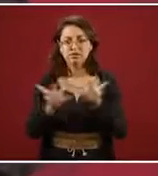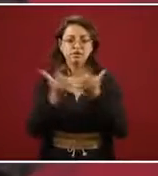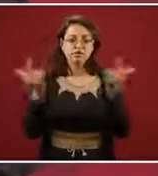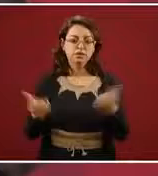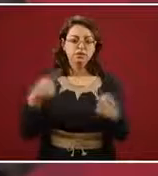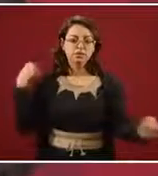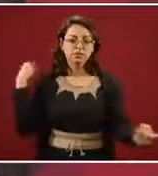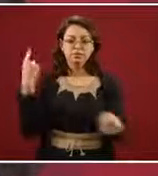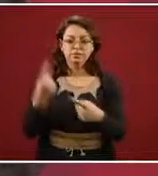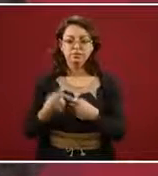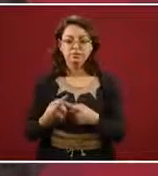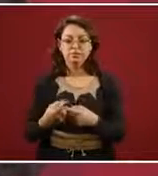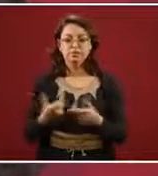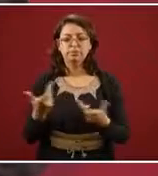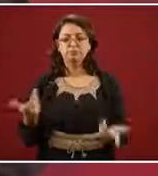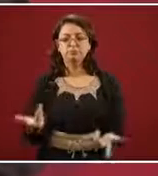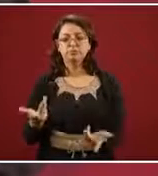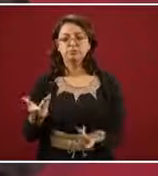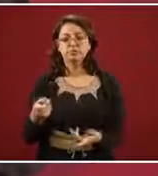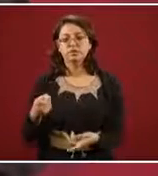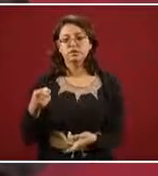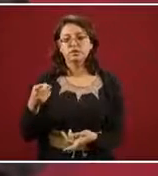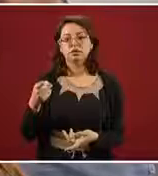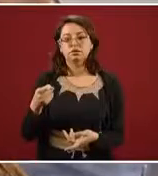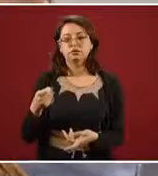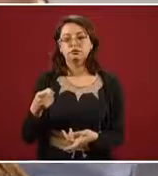histórico, por ahí anduvo Morelos,